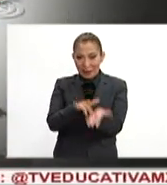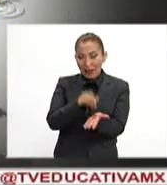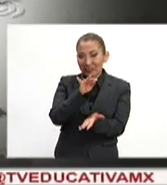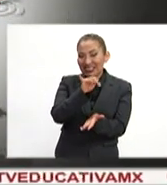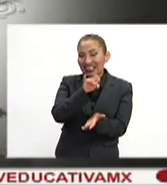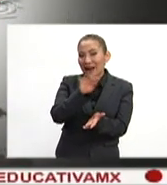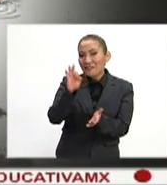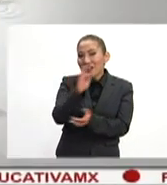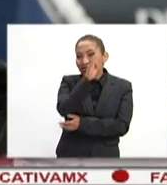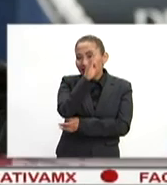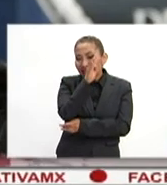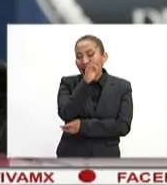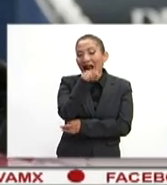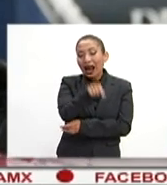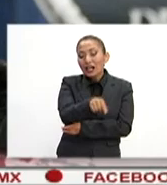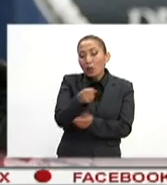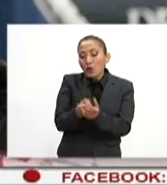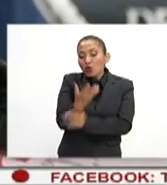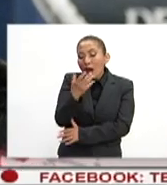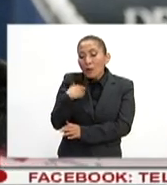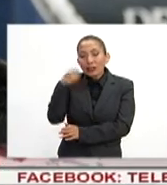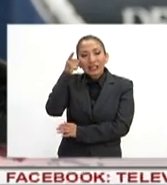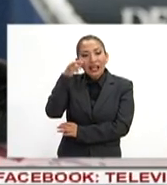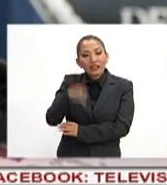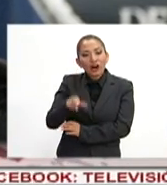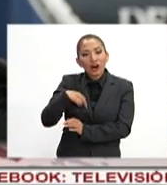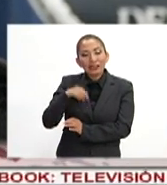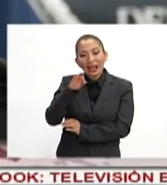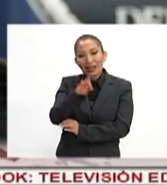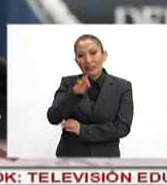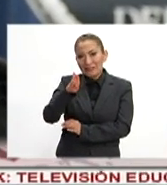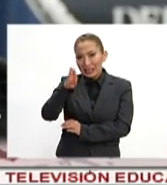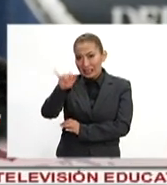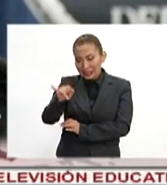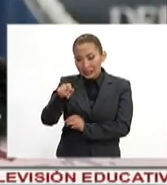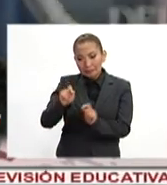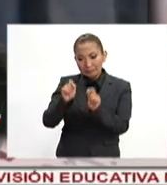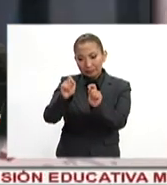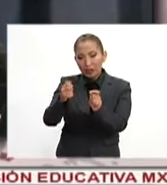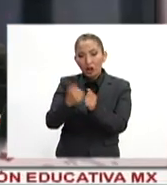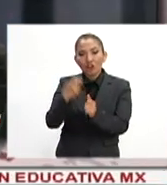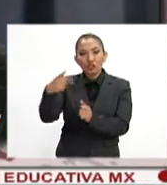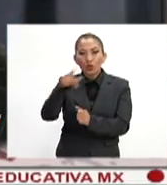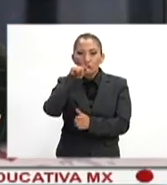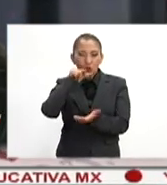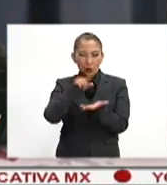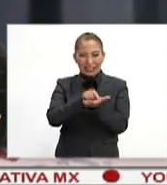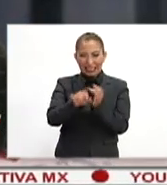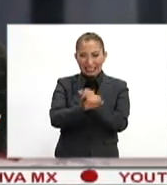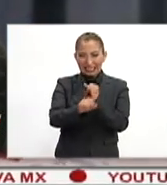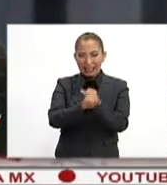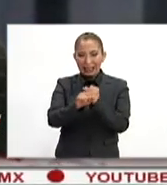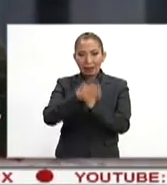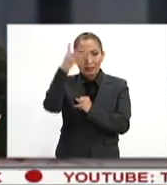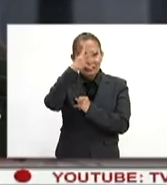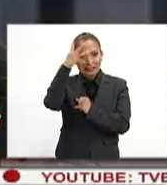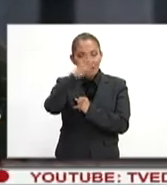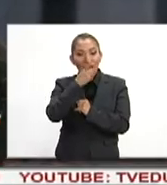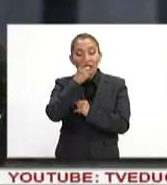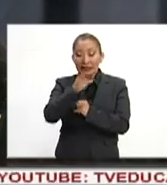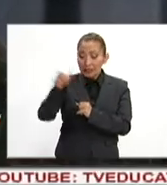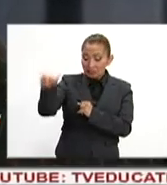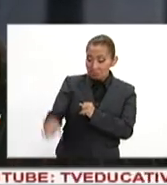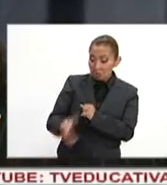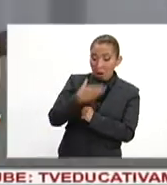fiscal federal, Christopher Wray, como nuevo director de la agencia de inteligencia. A través de su cuenta de Twitter, el mandatario aseguró que